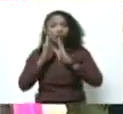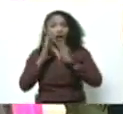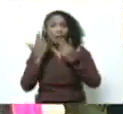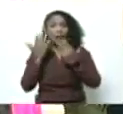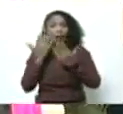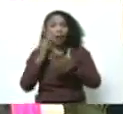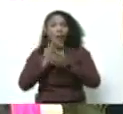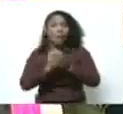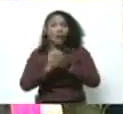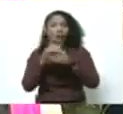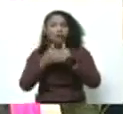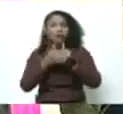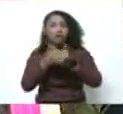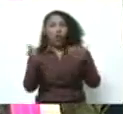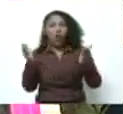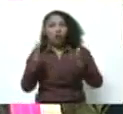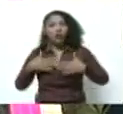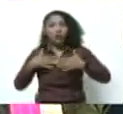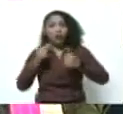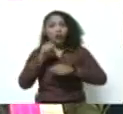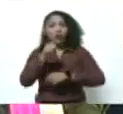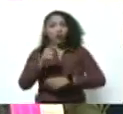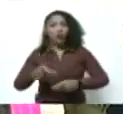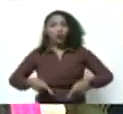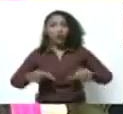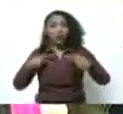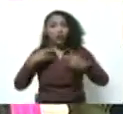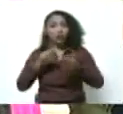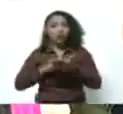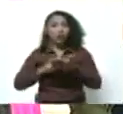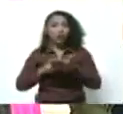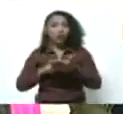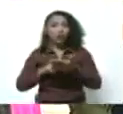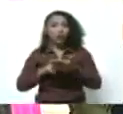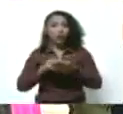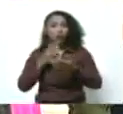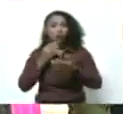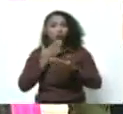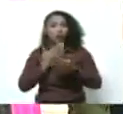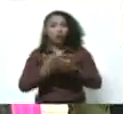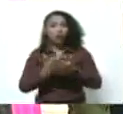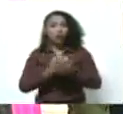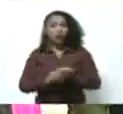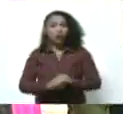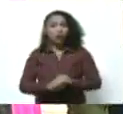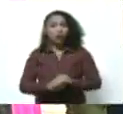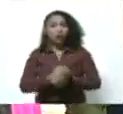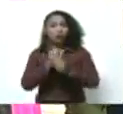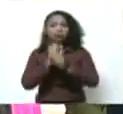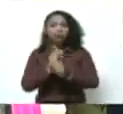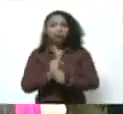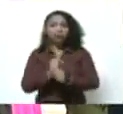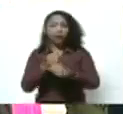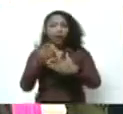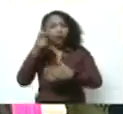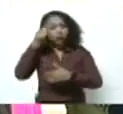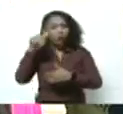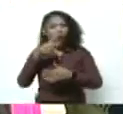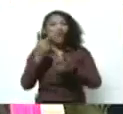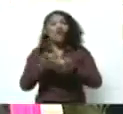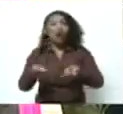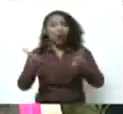amiga, la mano abierta para salvar sus vidas y para recuperarla. Así que muchas gracias, esperamos que el pueblo